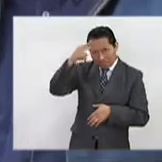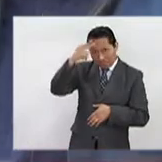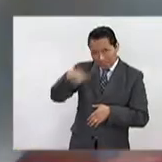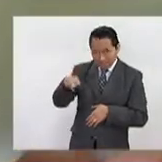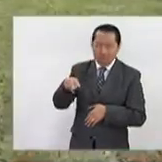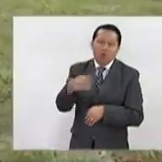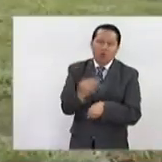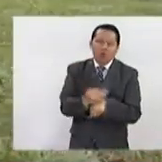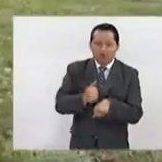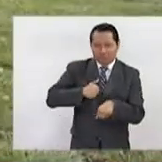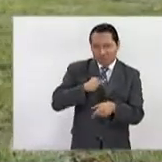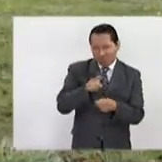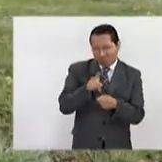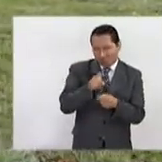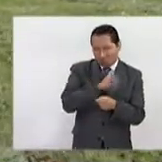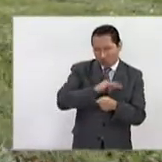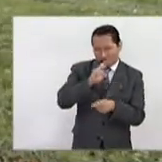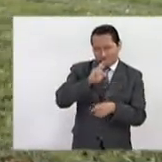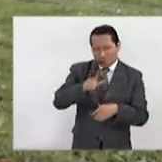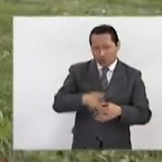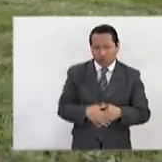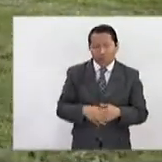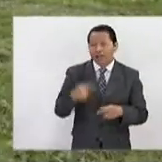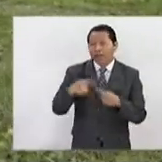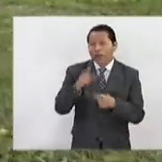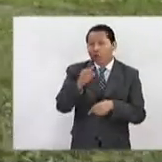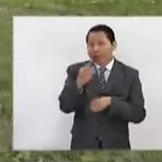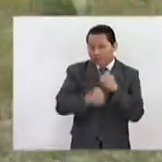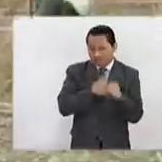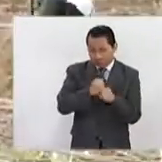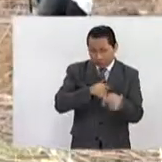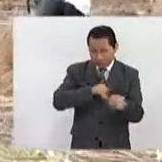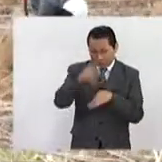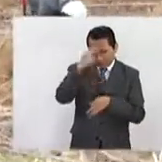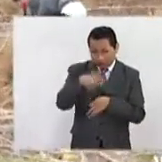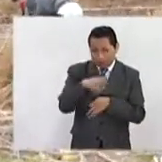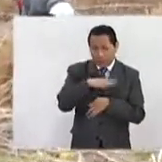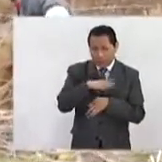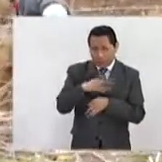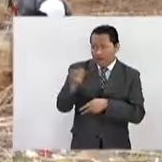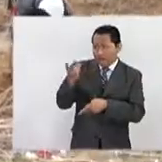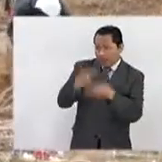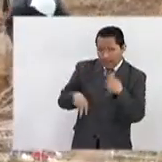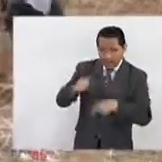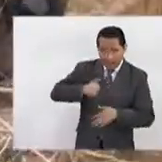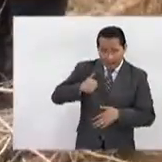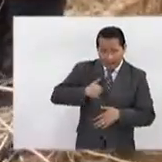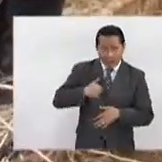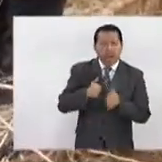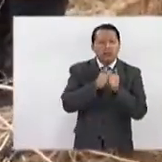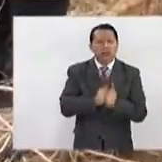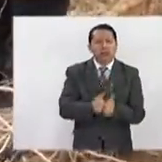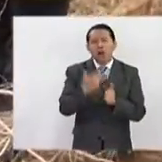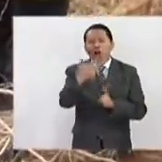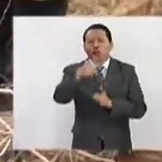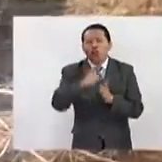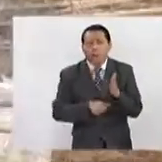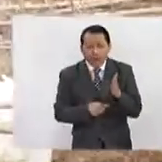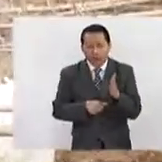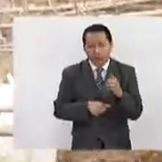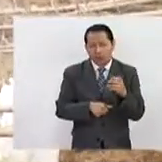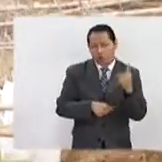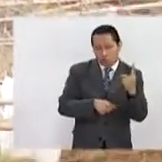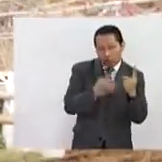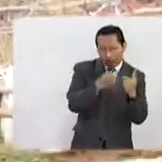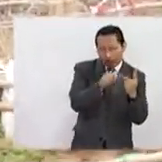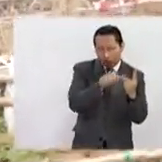Mexico. Desde hace 43 años, los trabajadores mexicanos vienen a Canadá, donde permanecen hasta por 8 meses entre el 1 de